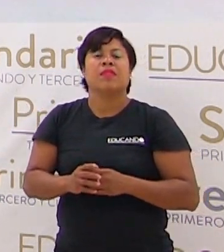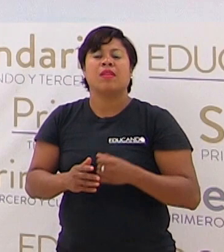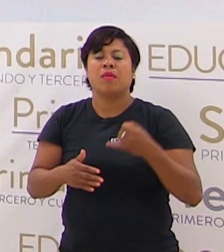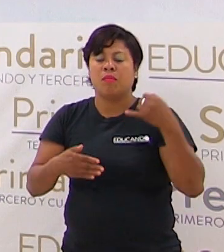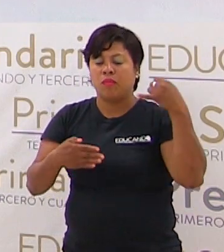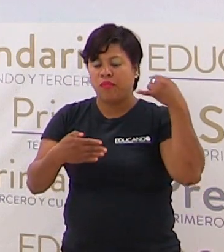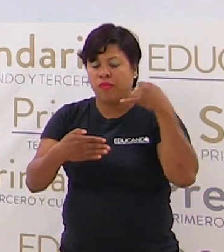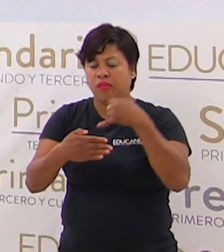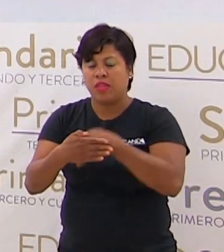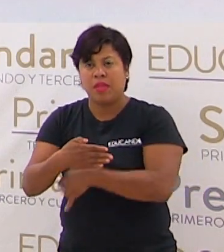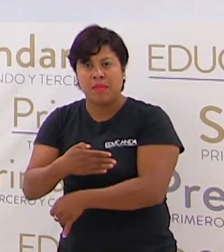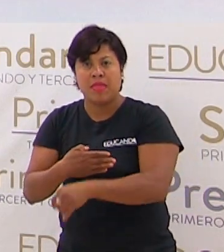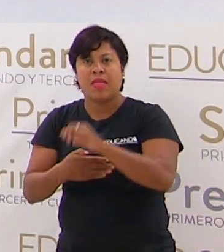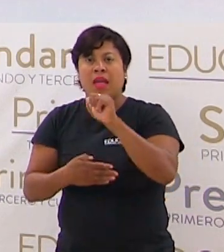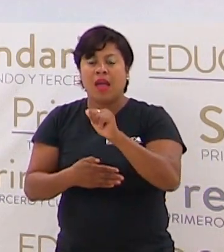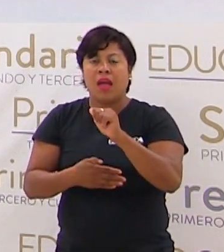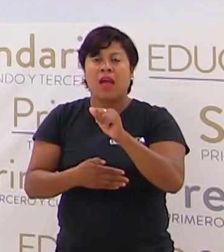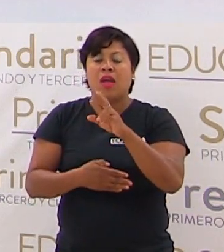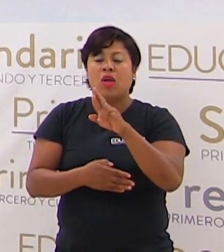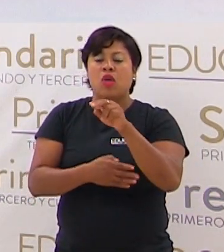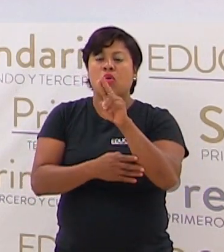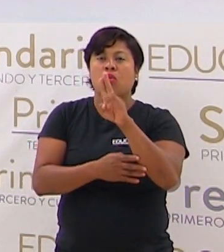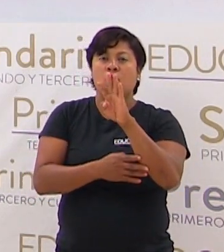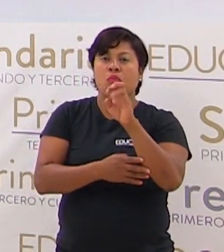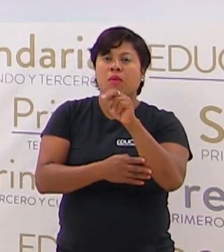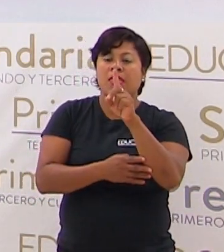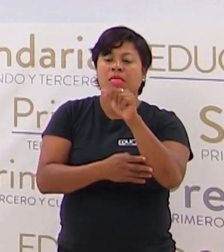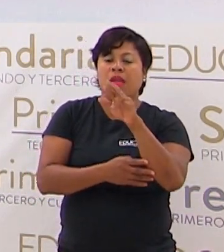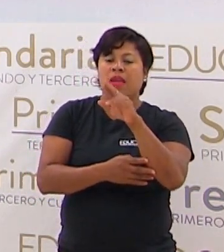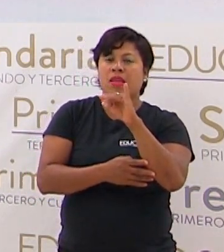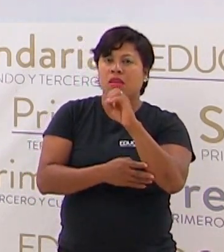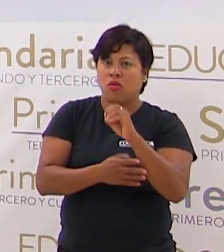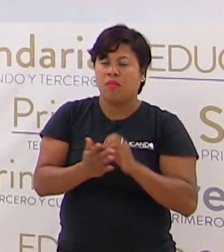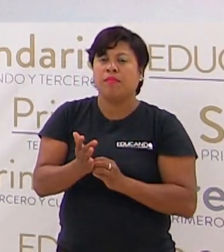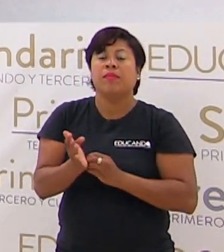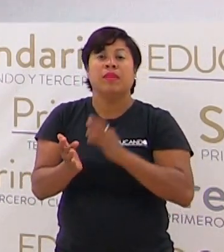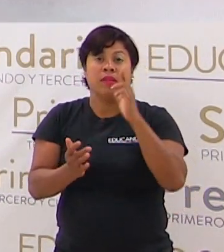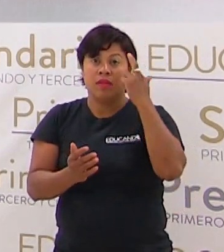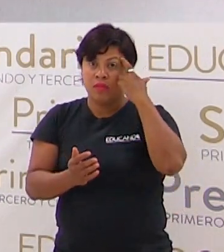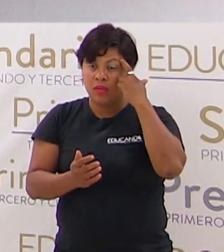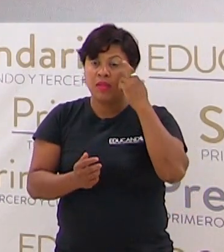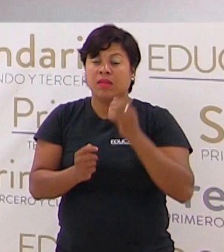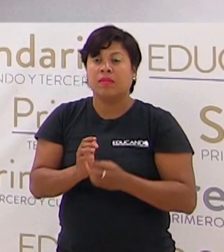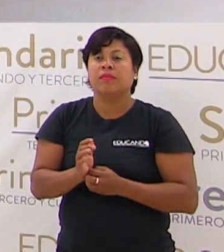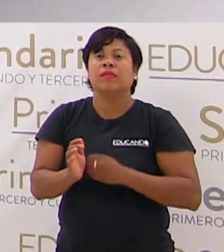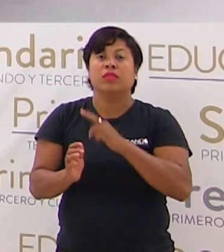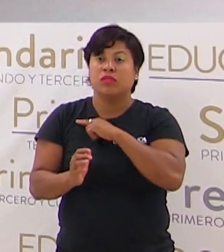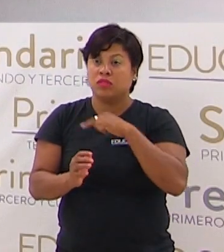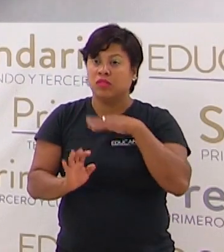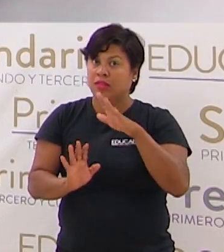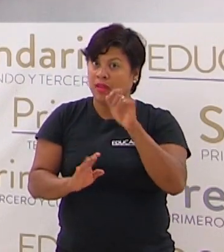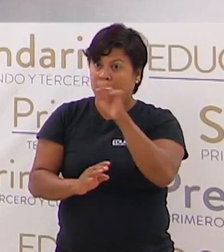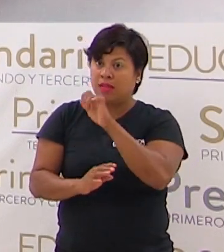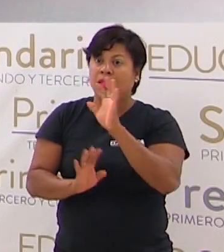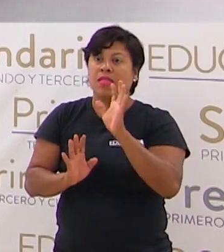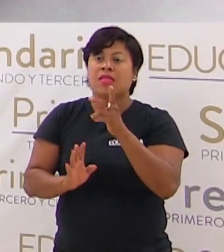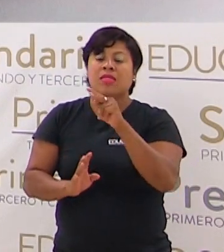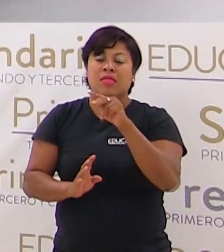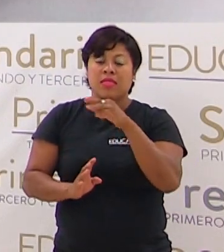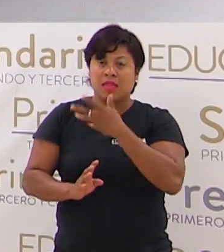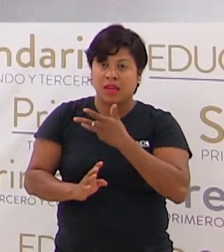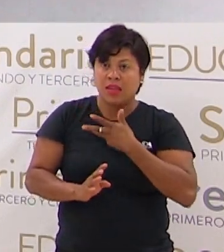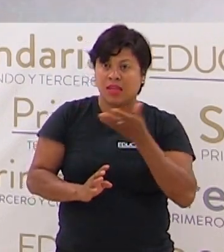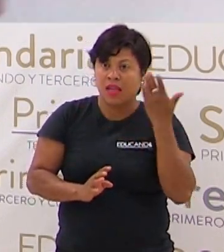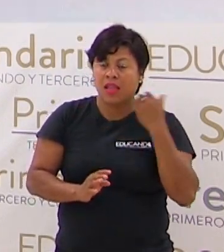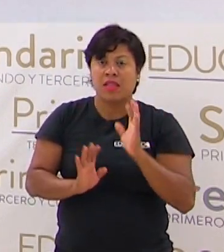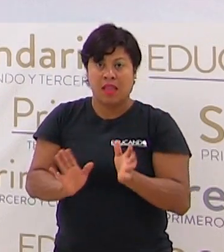profundamente a Rubén Darío. Recordemos que distinguía, ya la pusimos, tenía,